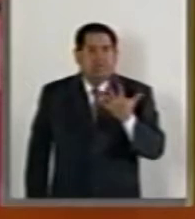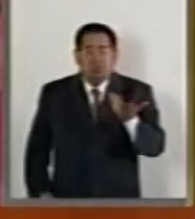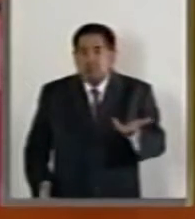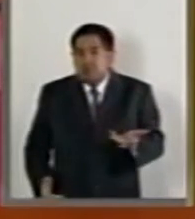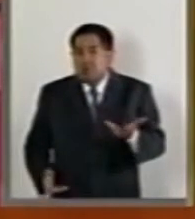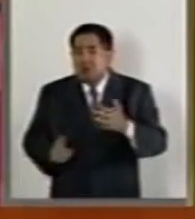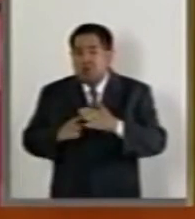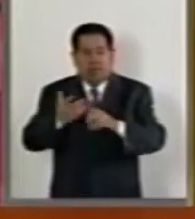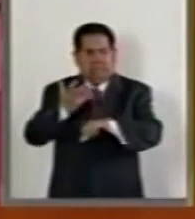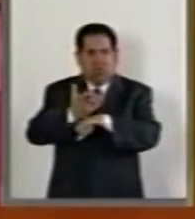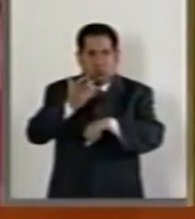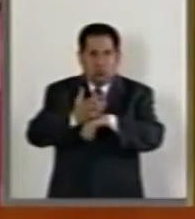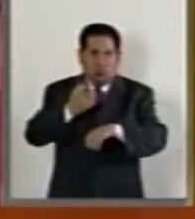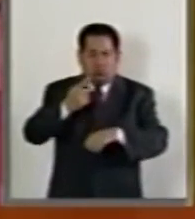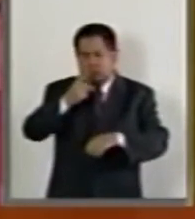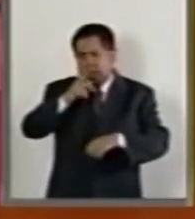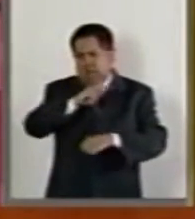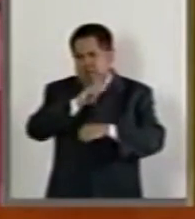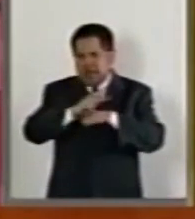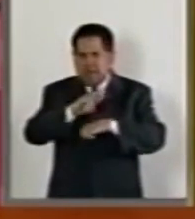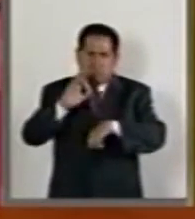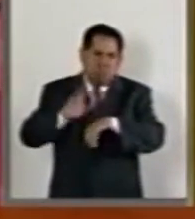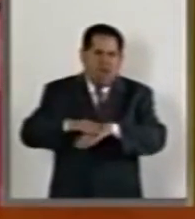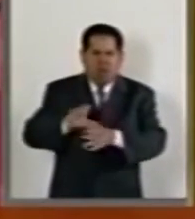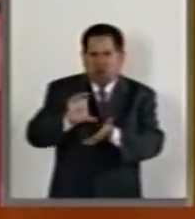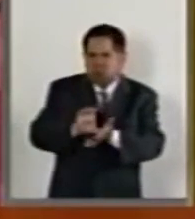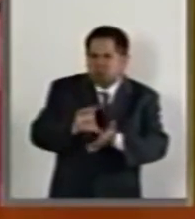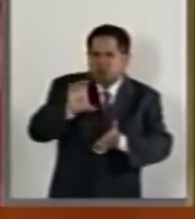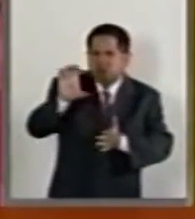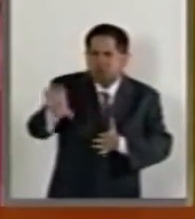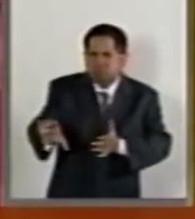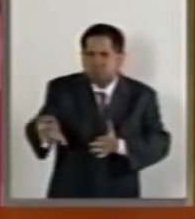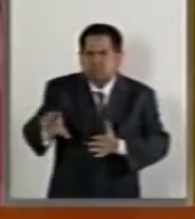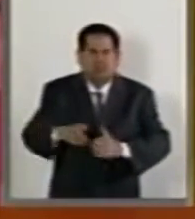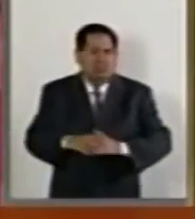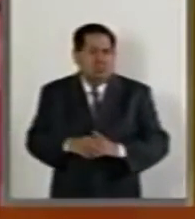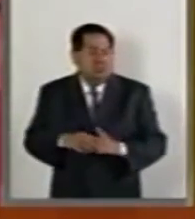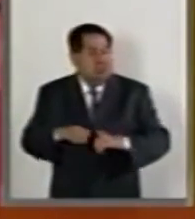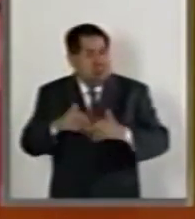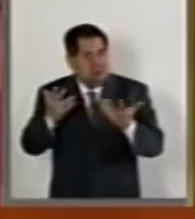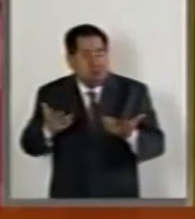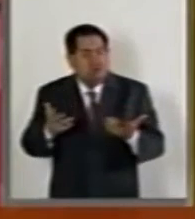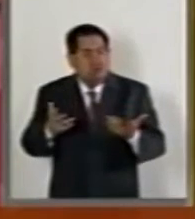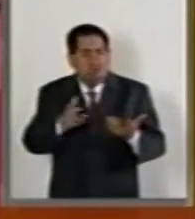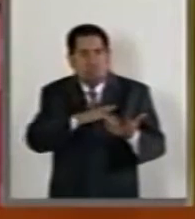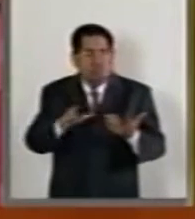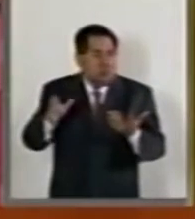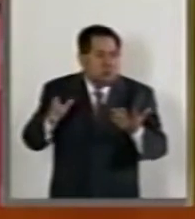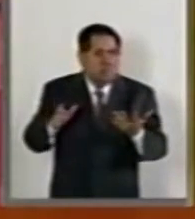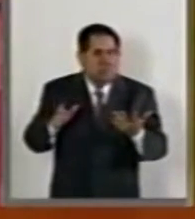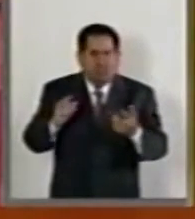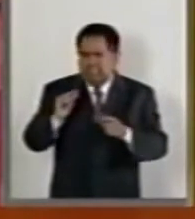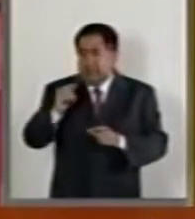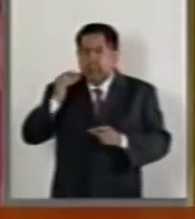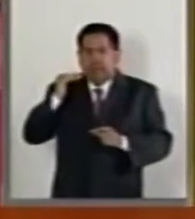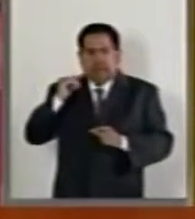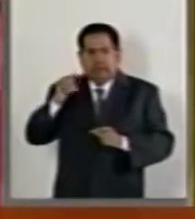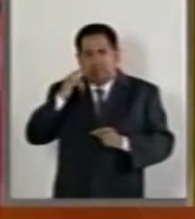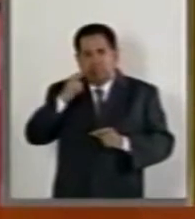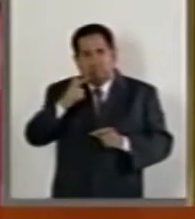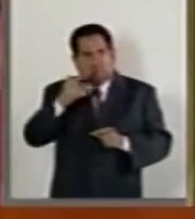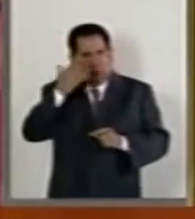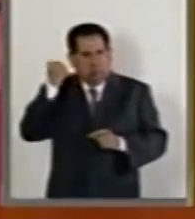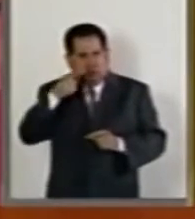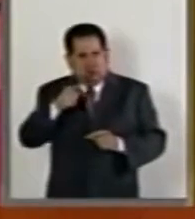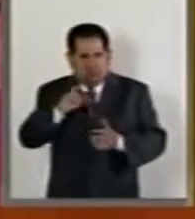siendo Estados Unidos el país con mayor aportación, algo que también hasta hace poco